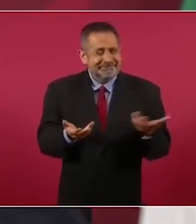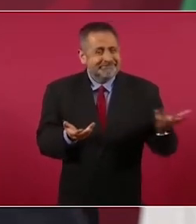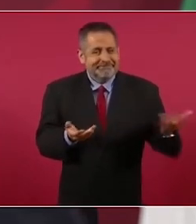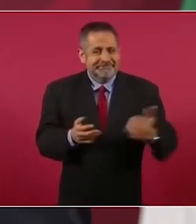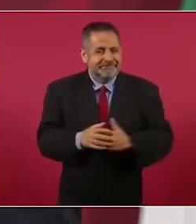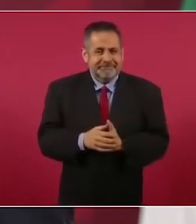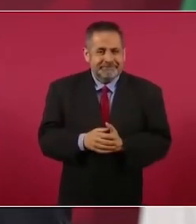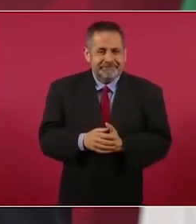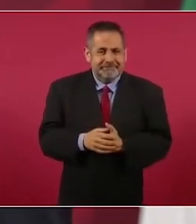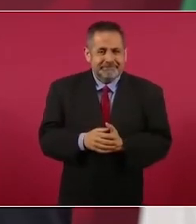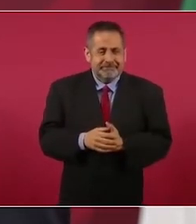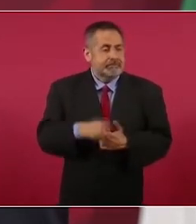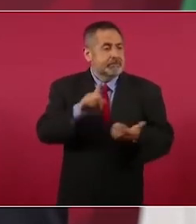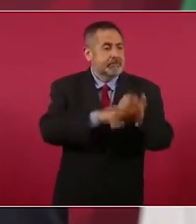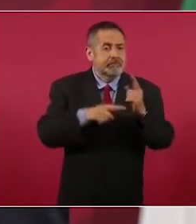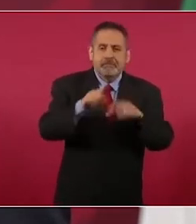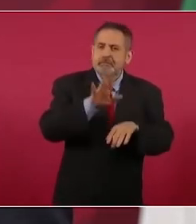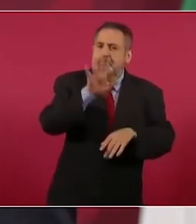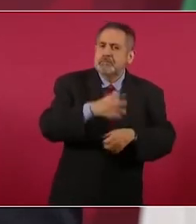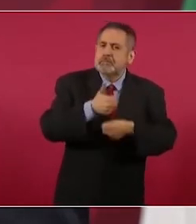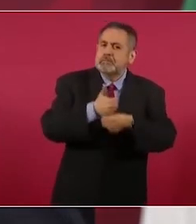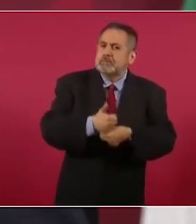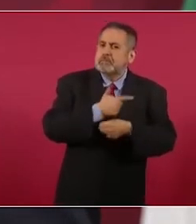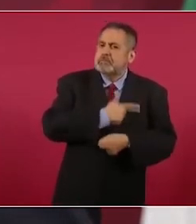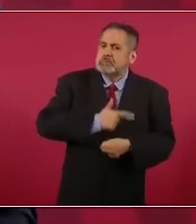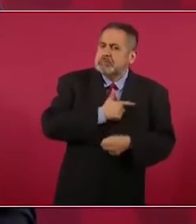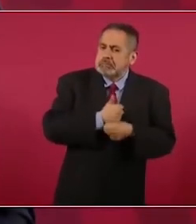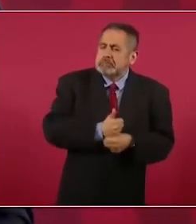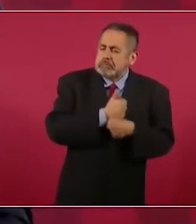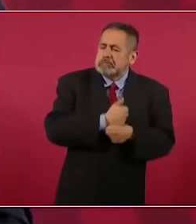Existe una especie de masoquismo.